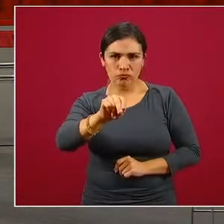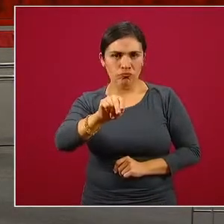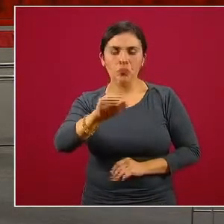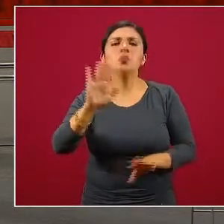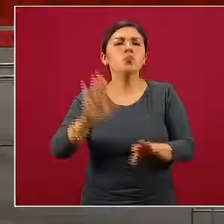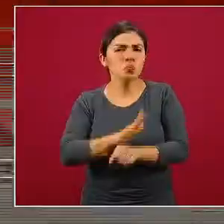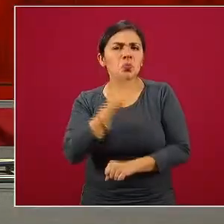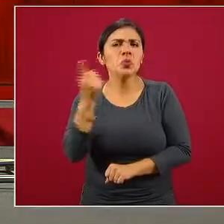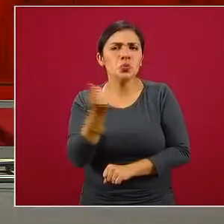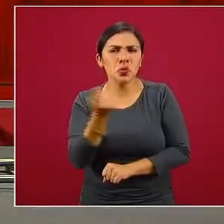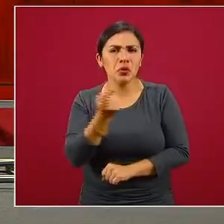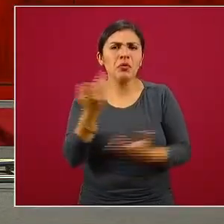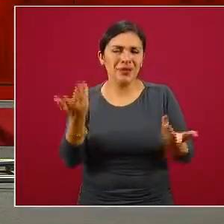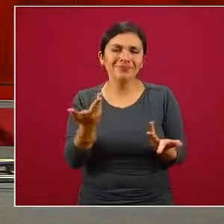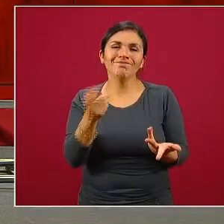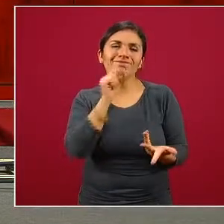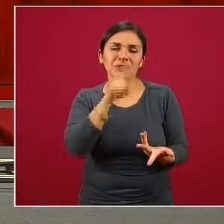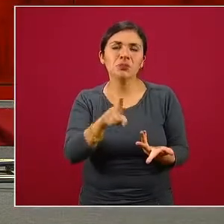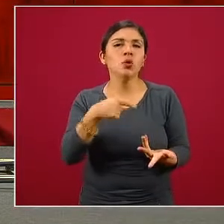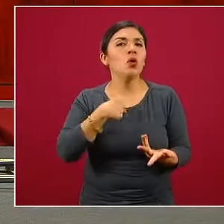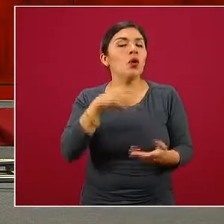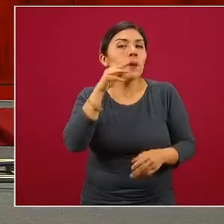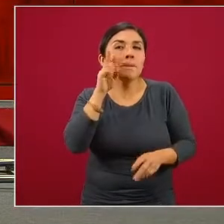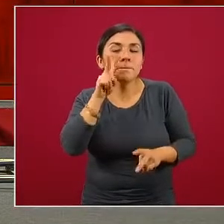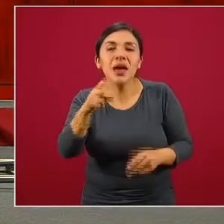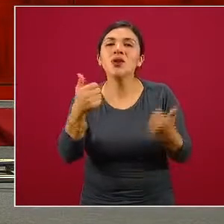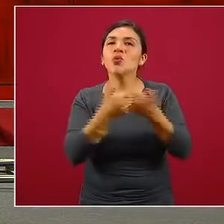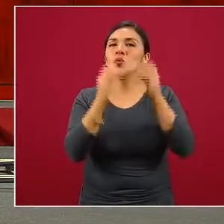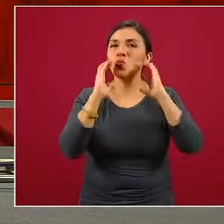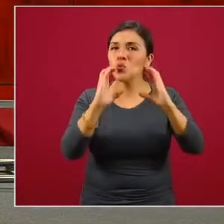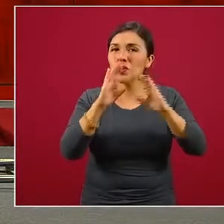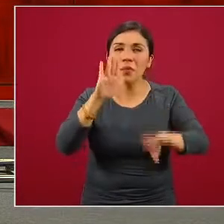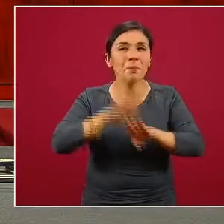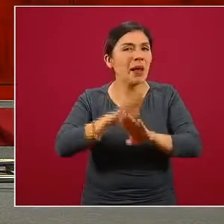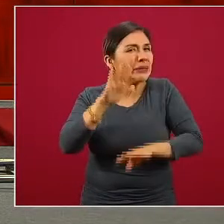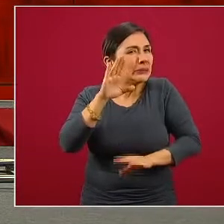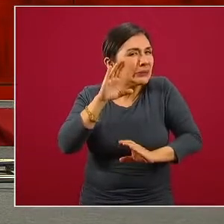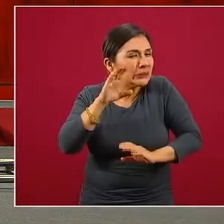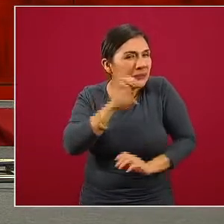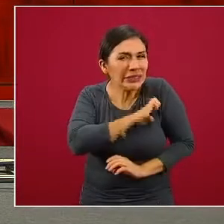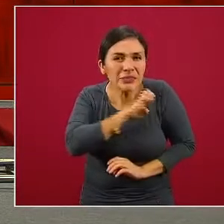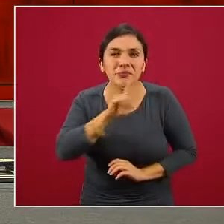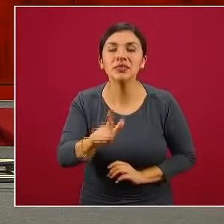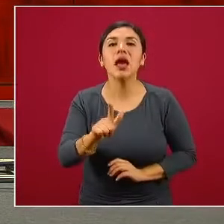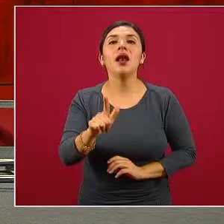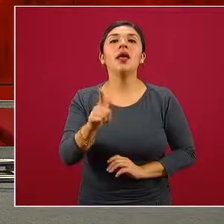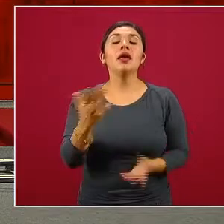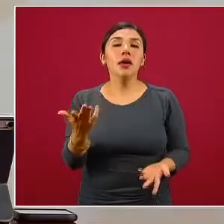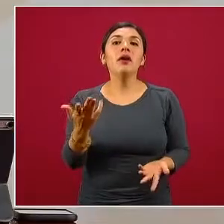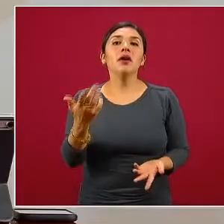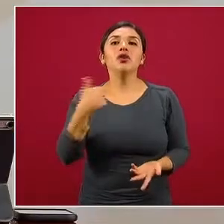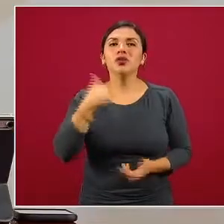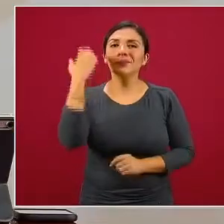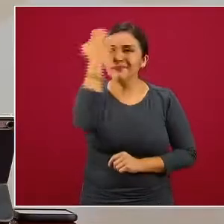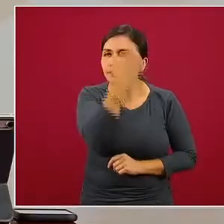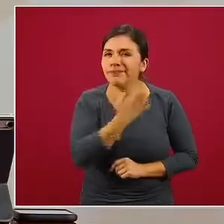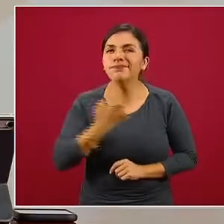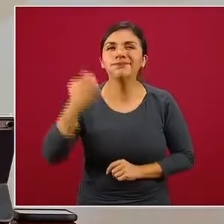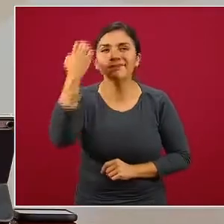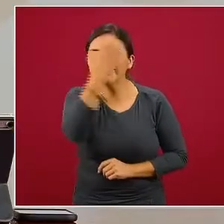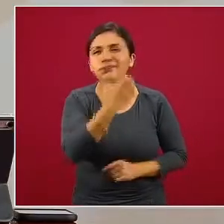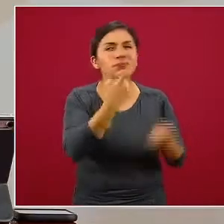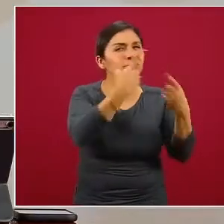es precisamente atendiendo a este cuidado especial que hay que tener. Hemos hecho evaluaciones en